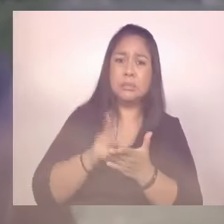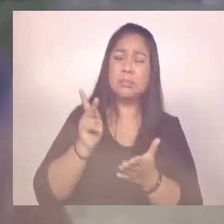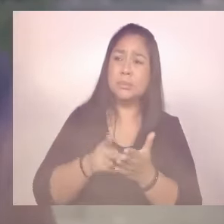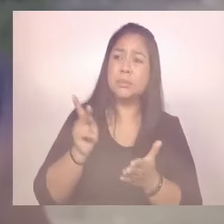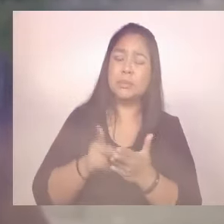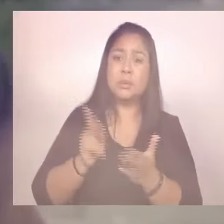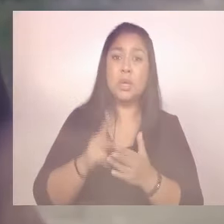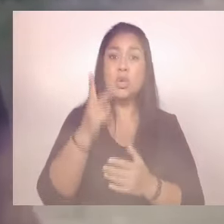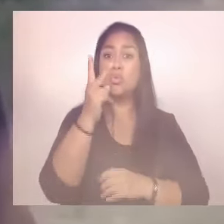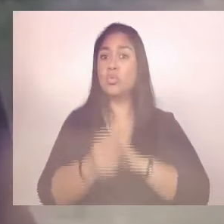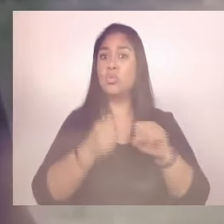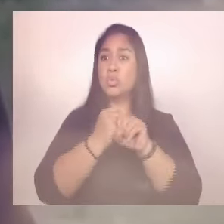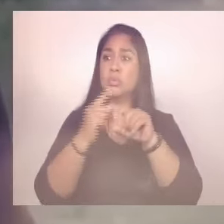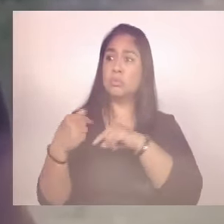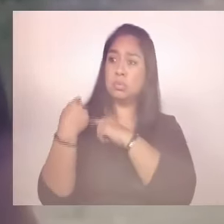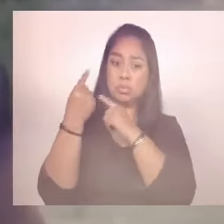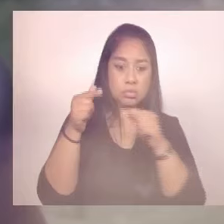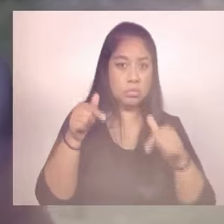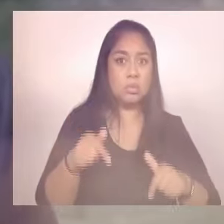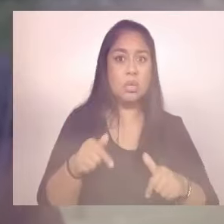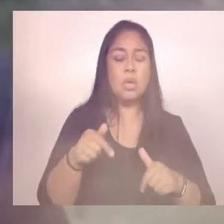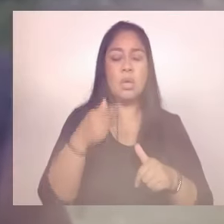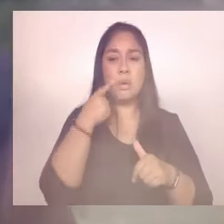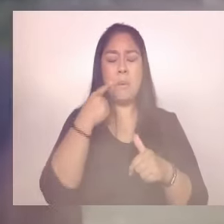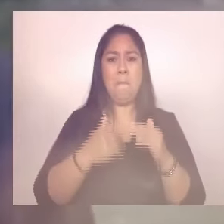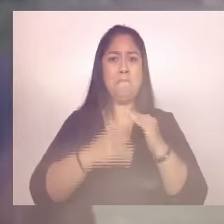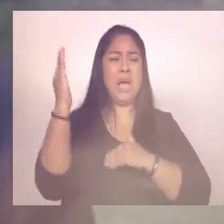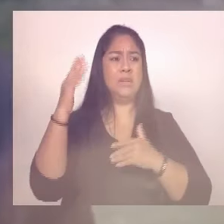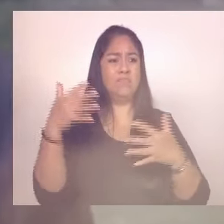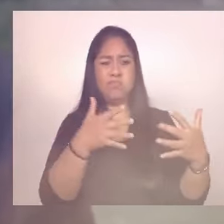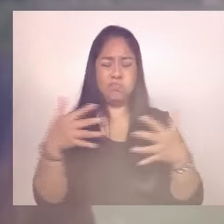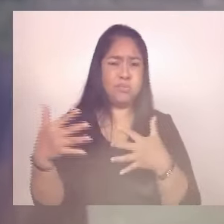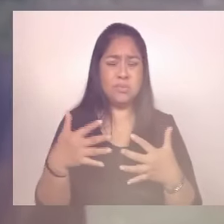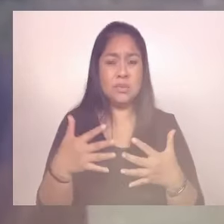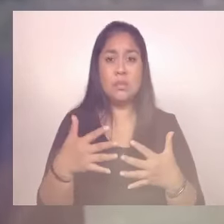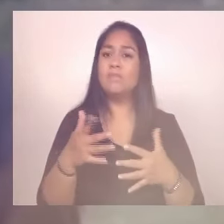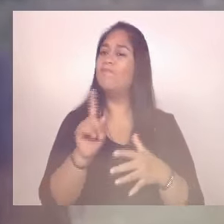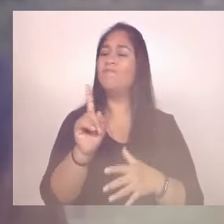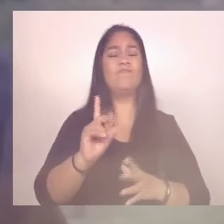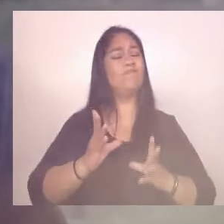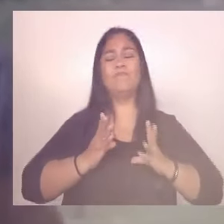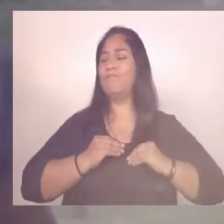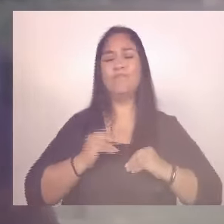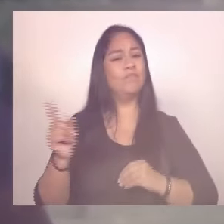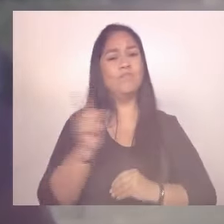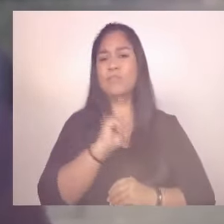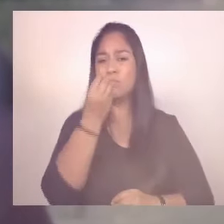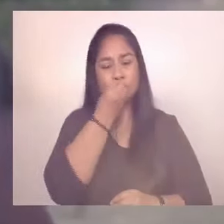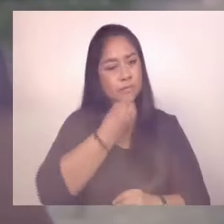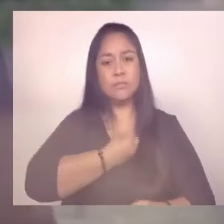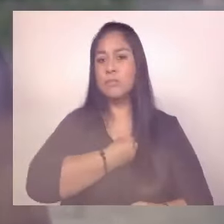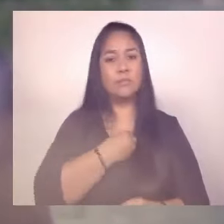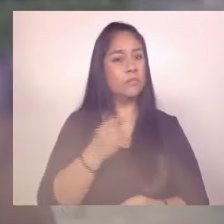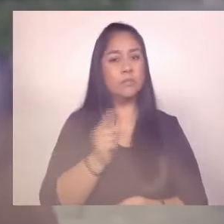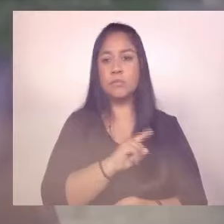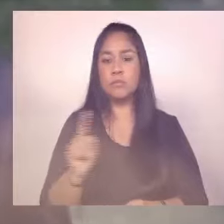los últimos 2 años ha tomado una intensidad inesperada. No debemos tolerarla, no podemos tolerar